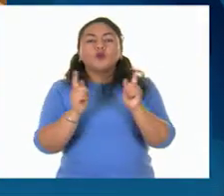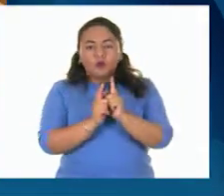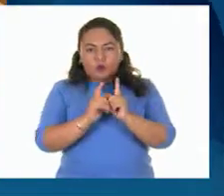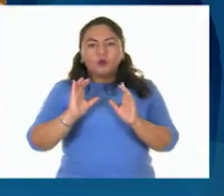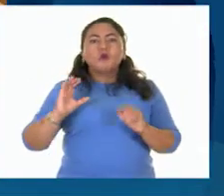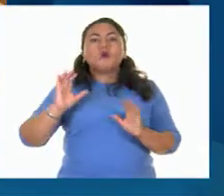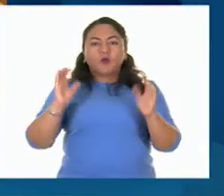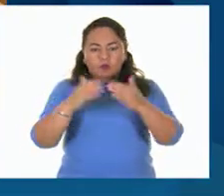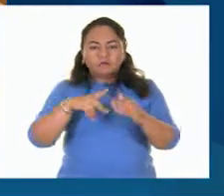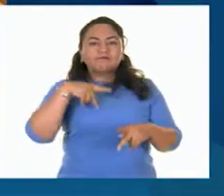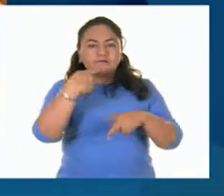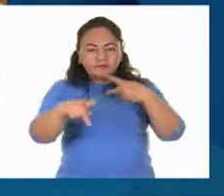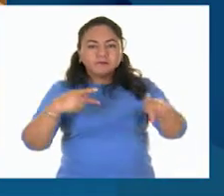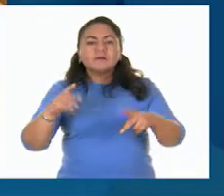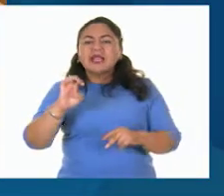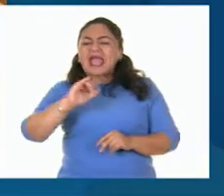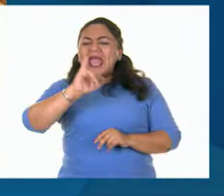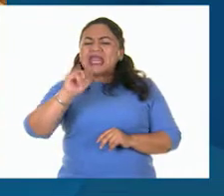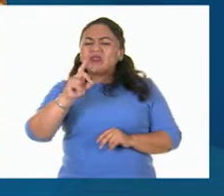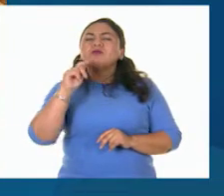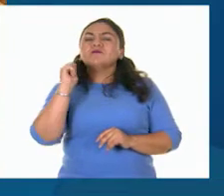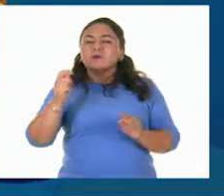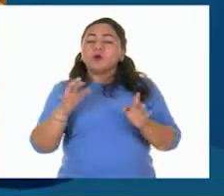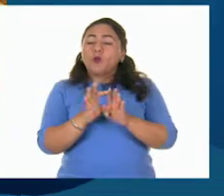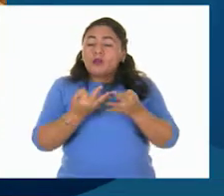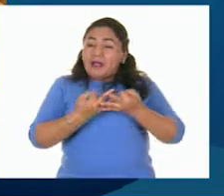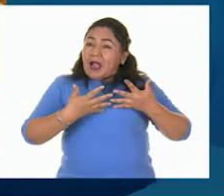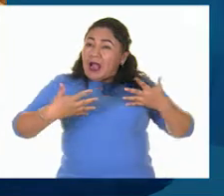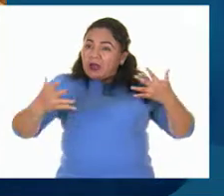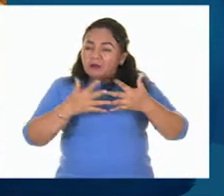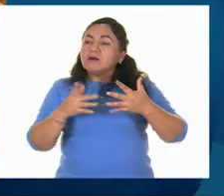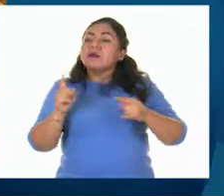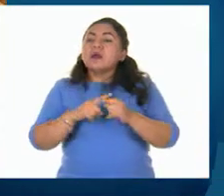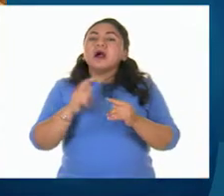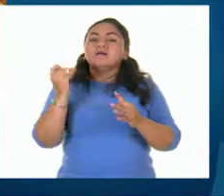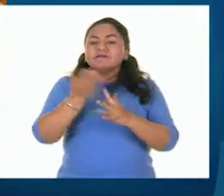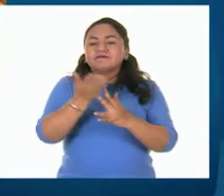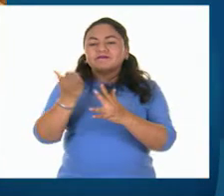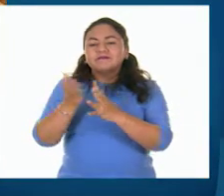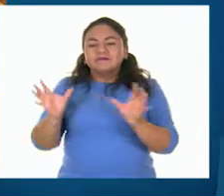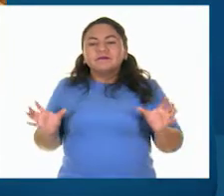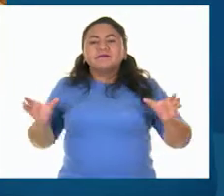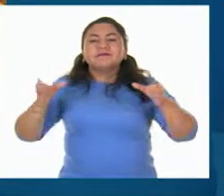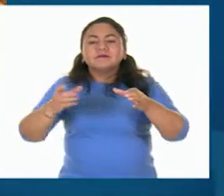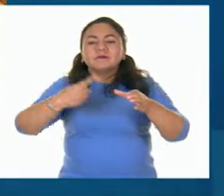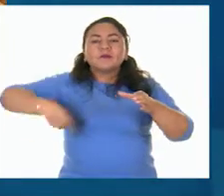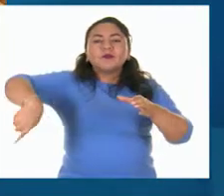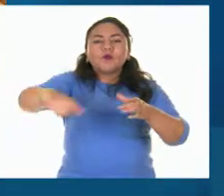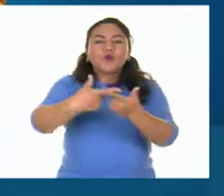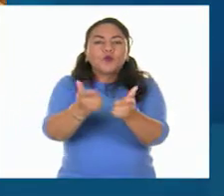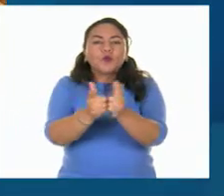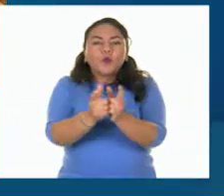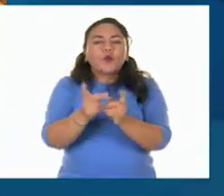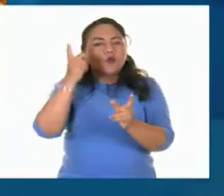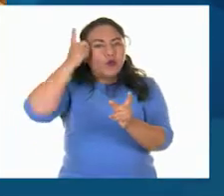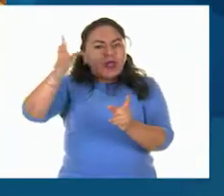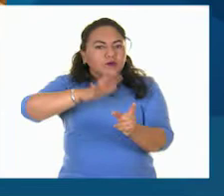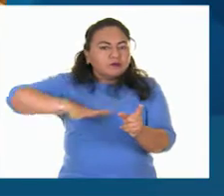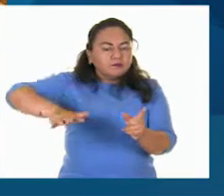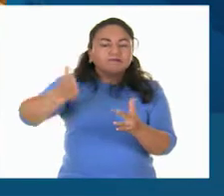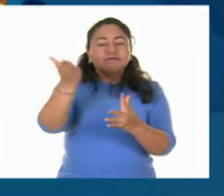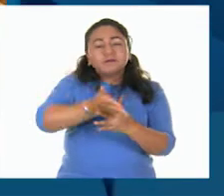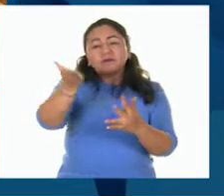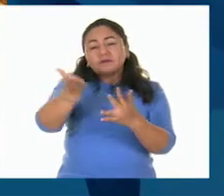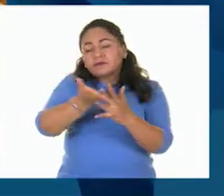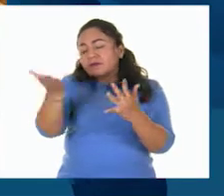comunidades. El impulso al ejido fue una de las apuestas más audaces del proyecto cardenista. Se calcula que durante este sexenio se